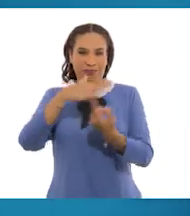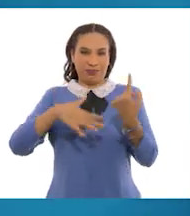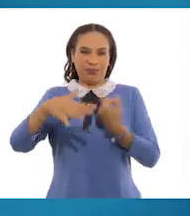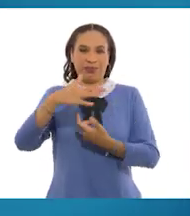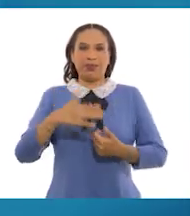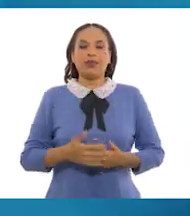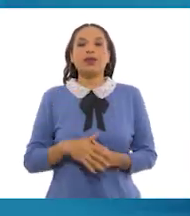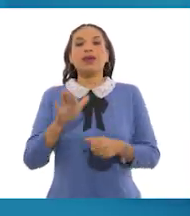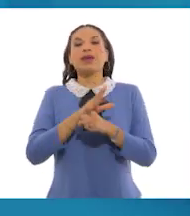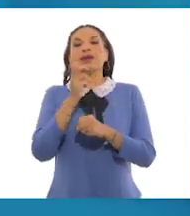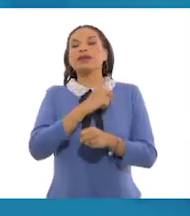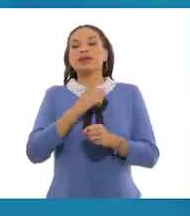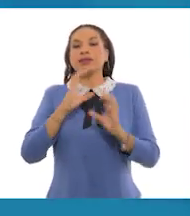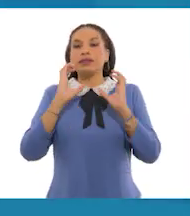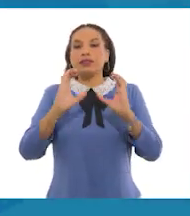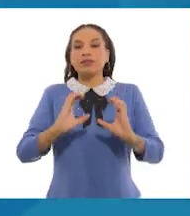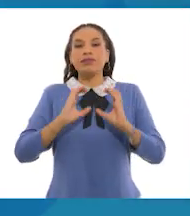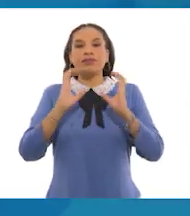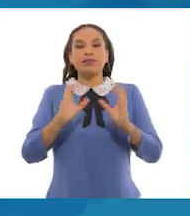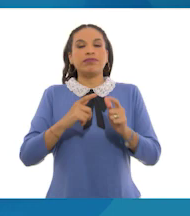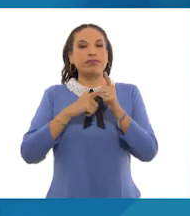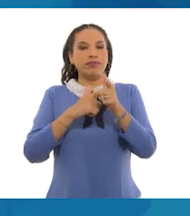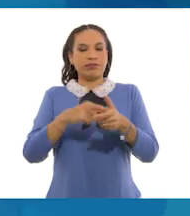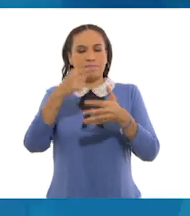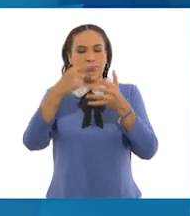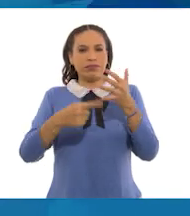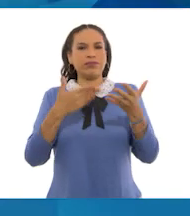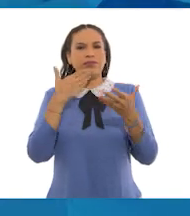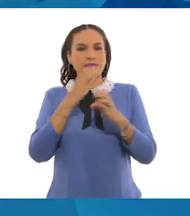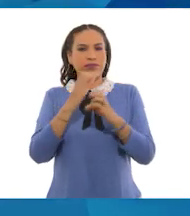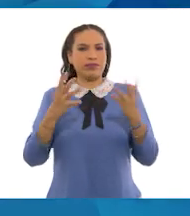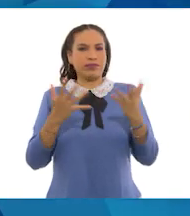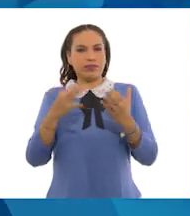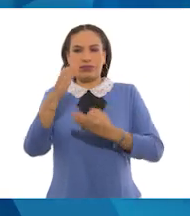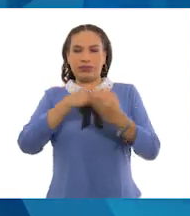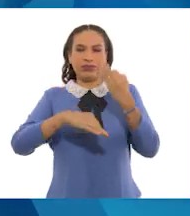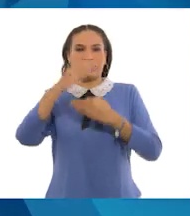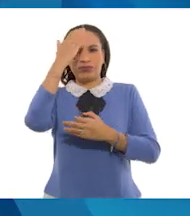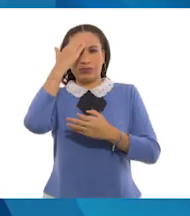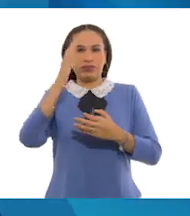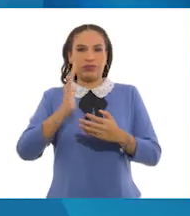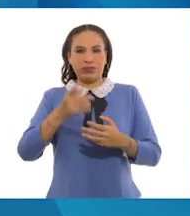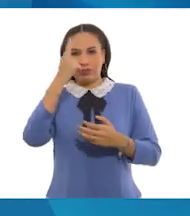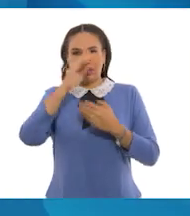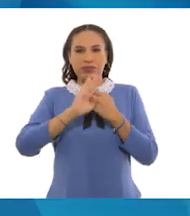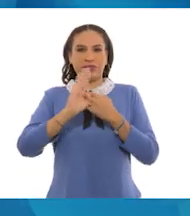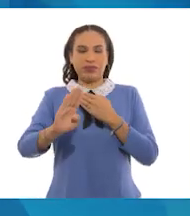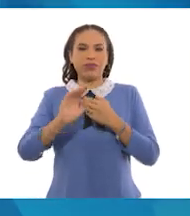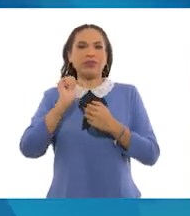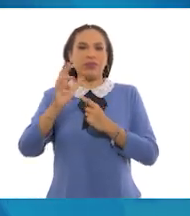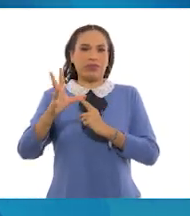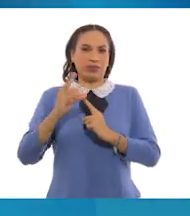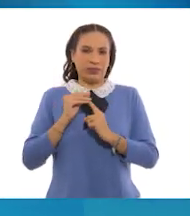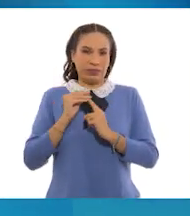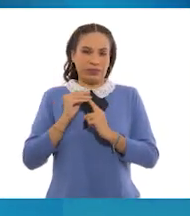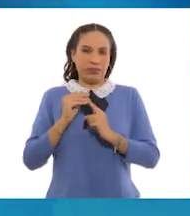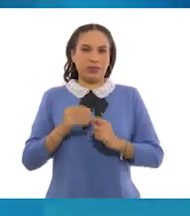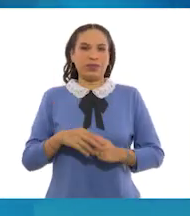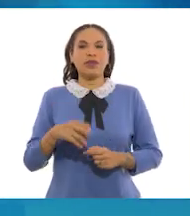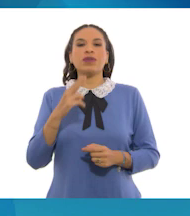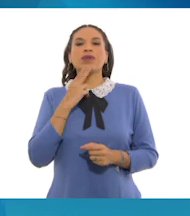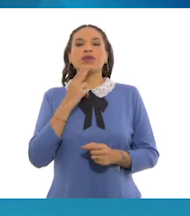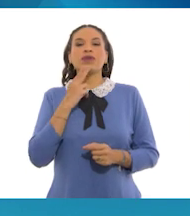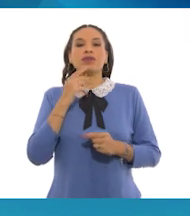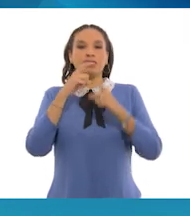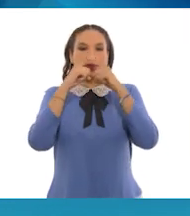personas. Por eso hay que continuar cuidándonos siguiendo las buenas prácticas que ya todos conocemos para evitar contagiarnos.